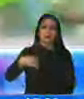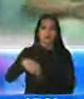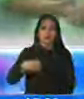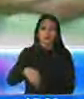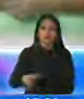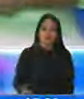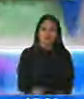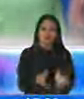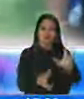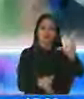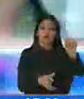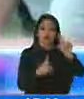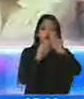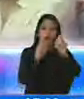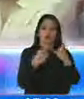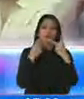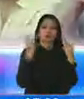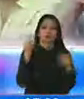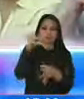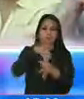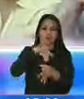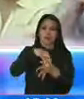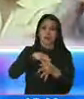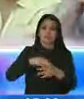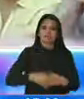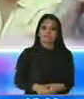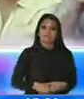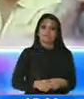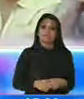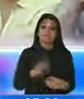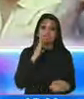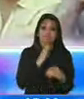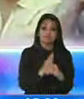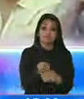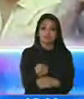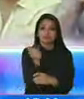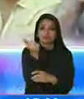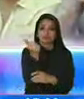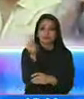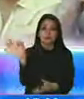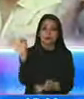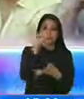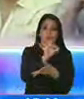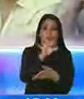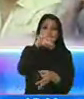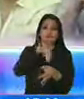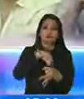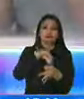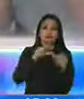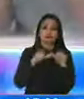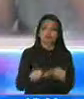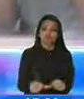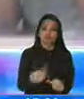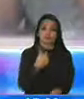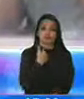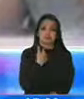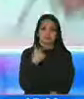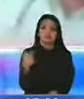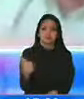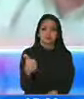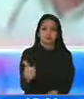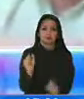para impulsar el no en la consulta popular, que entre otras cosas busca eliminar la reelección indefinida, que lo podría afectar